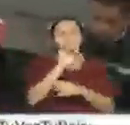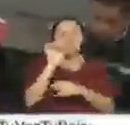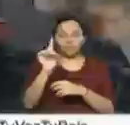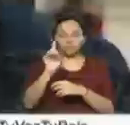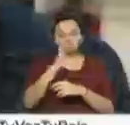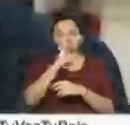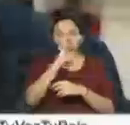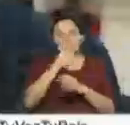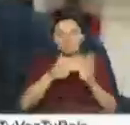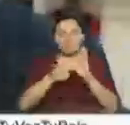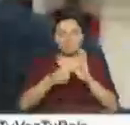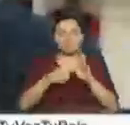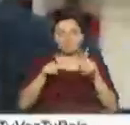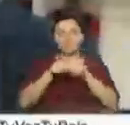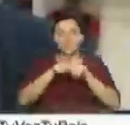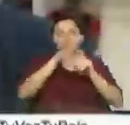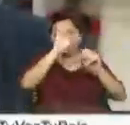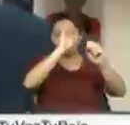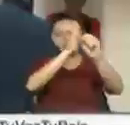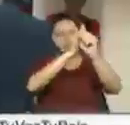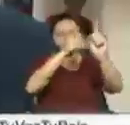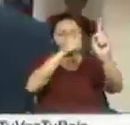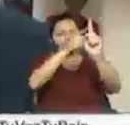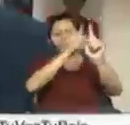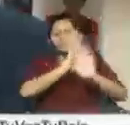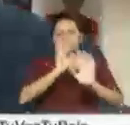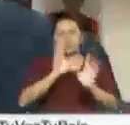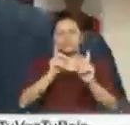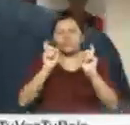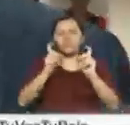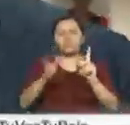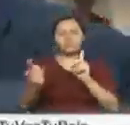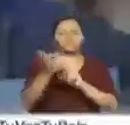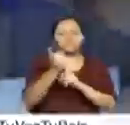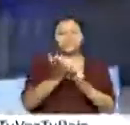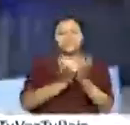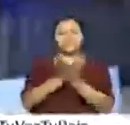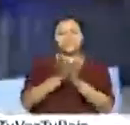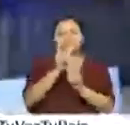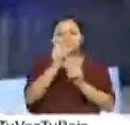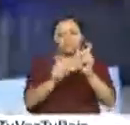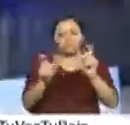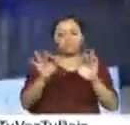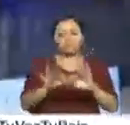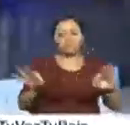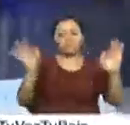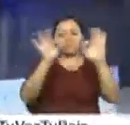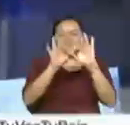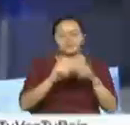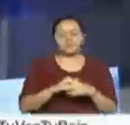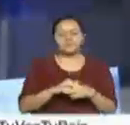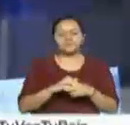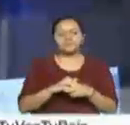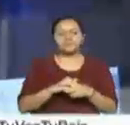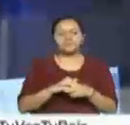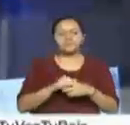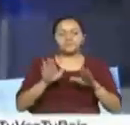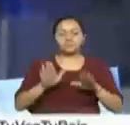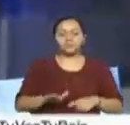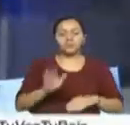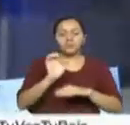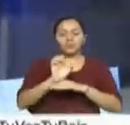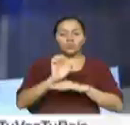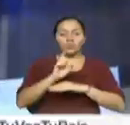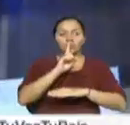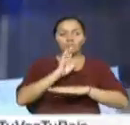no es el fin último, es un medio para llegar a ese fin último que es el servicio a los ciudadanos. Nuestro país, comprometido con